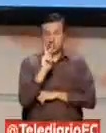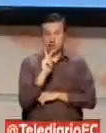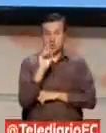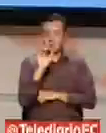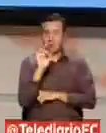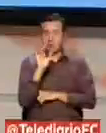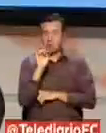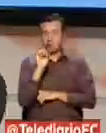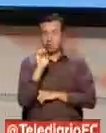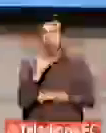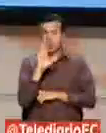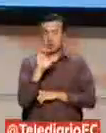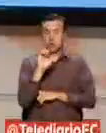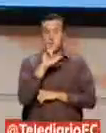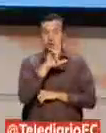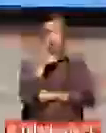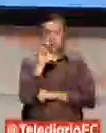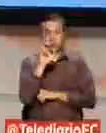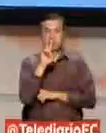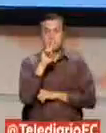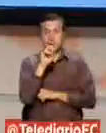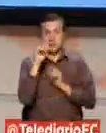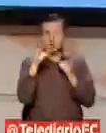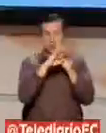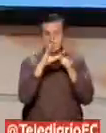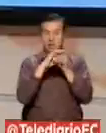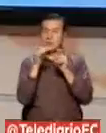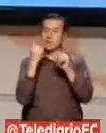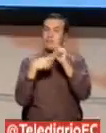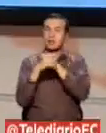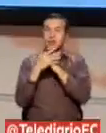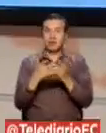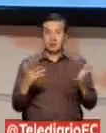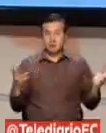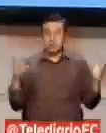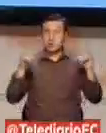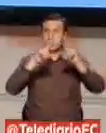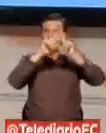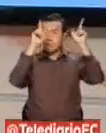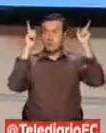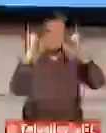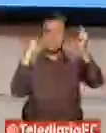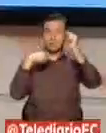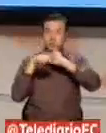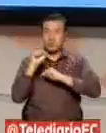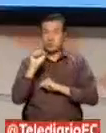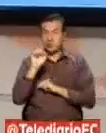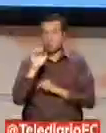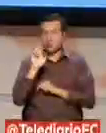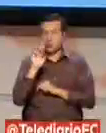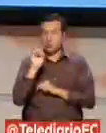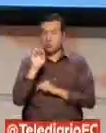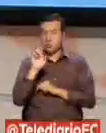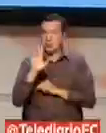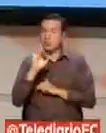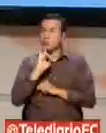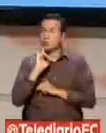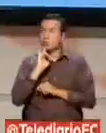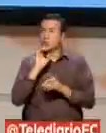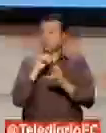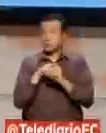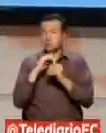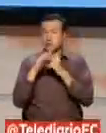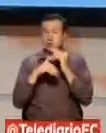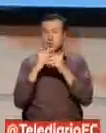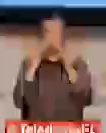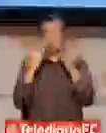base, que tenía más de 20 filiales, hace una venta de una de estas empresas offshore a Sumil en Nevada, en Estados Unidos, y que